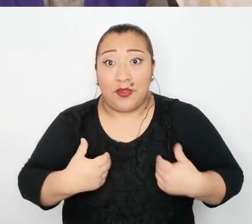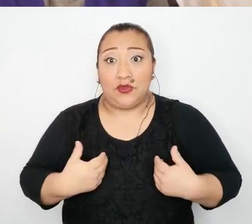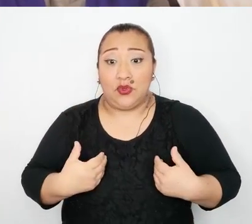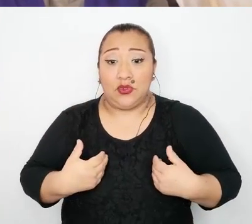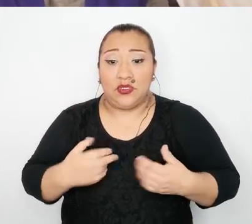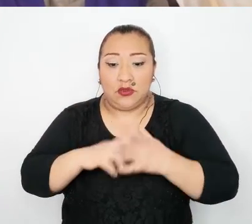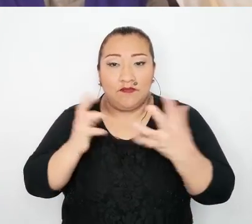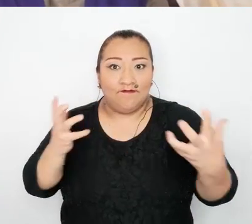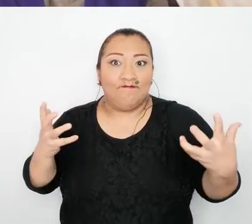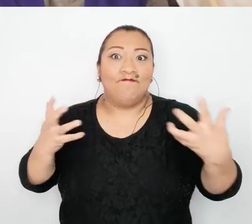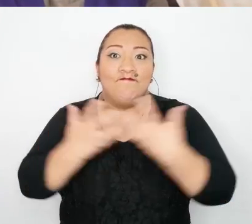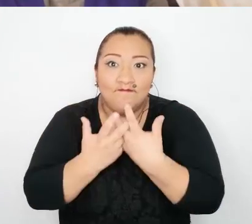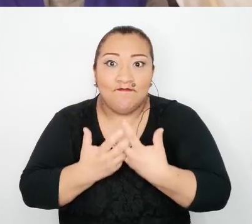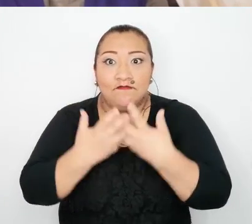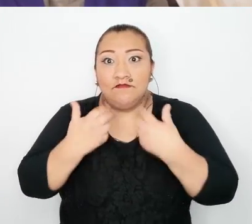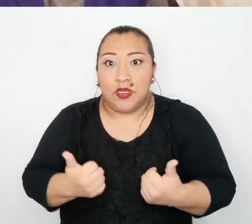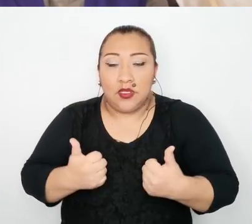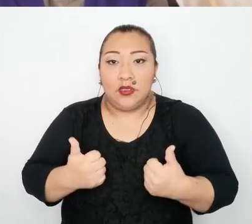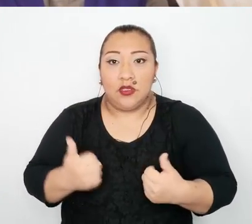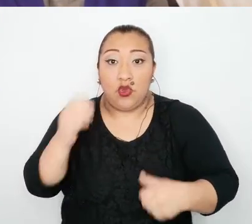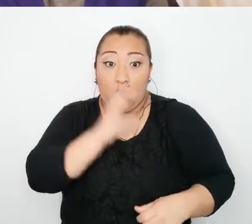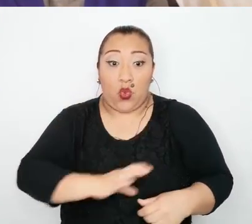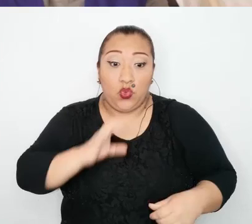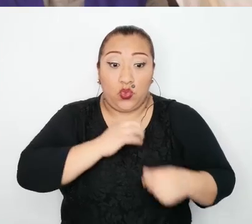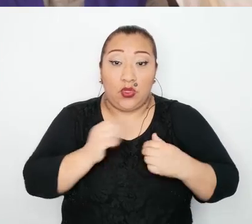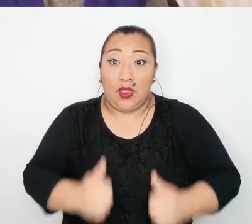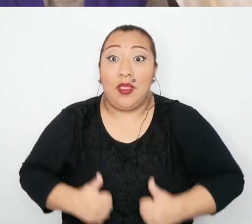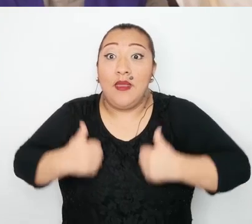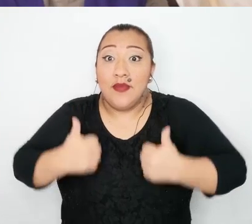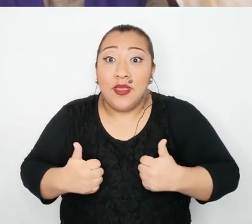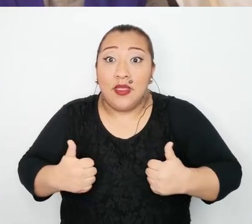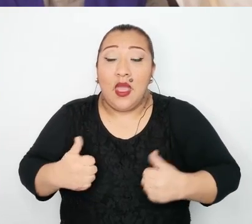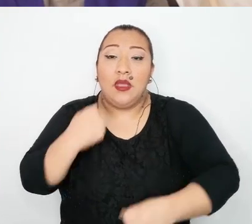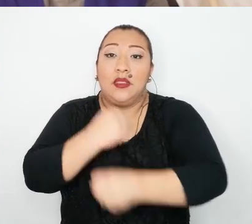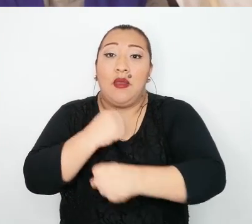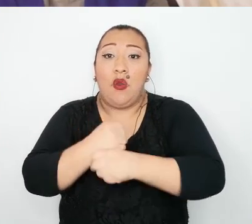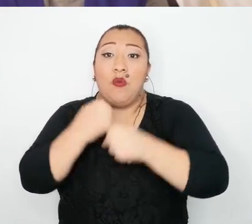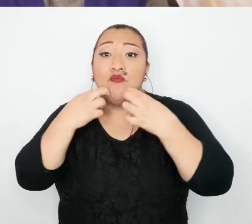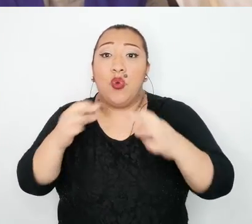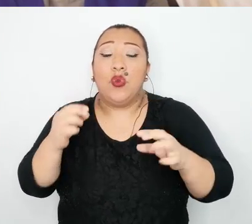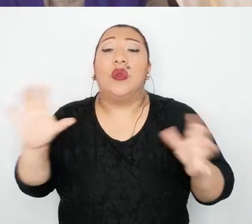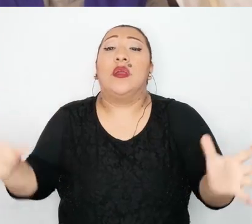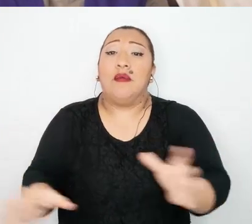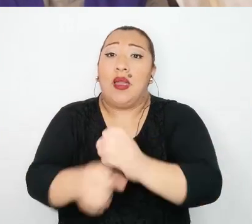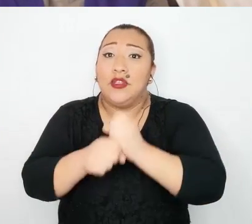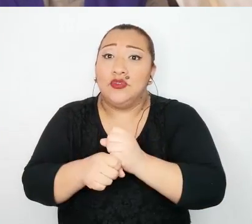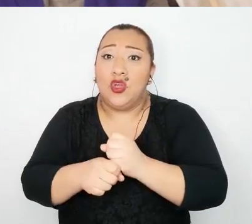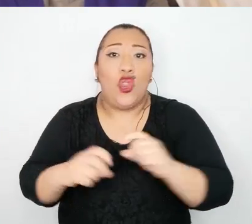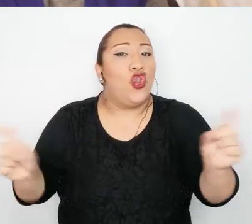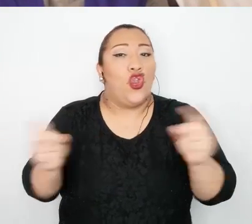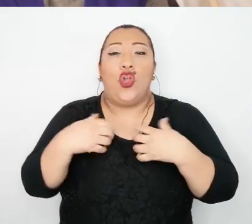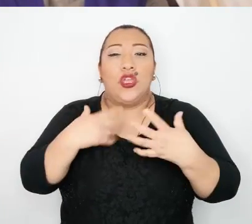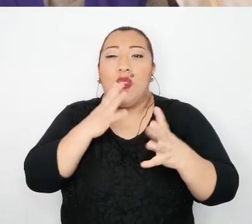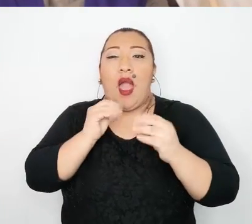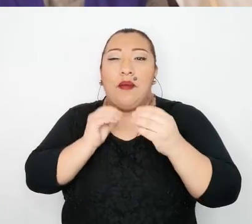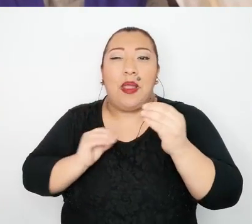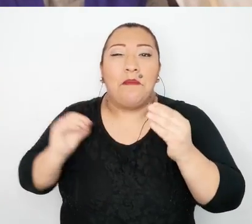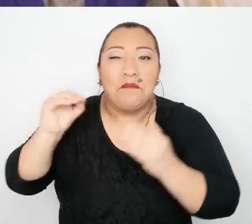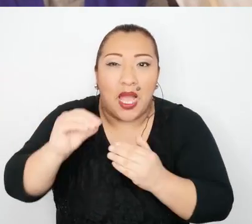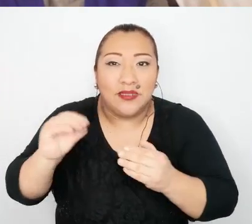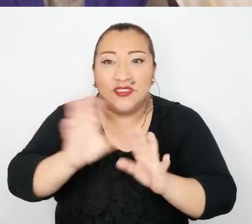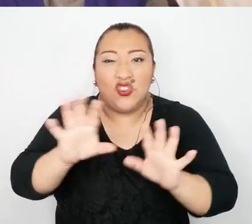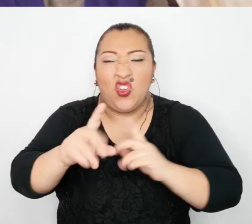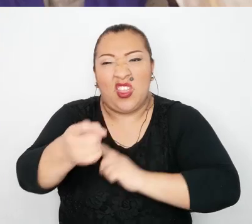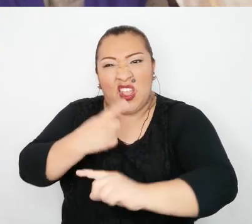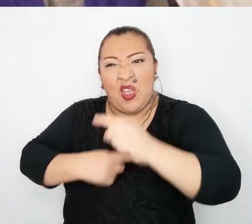ética pública, porque tiene que haber una coherencia entre la conducta debida y la función pública que se va a asumir. No me